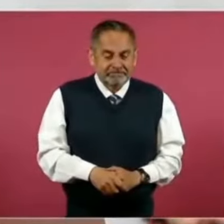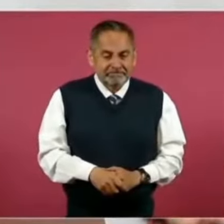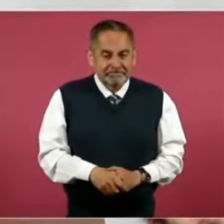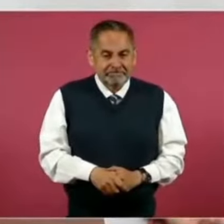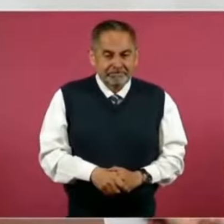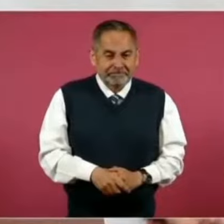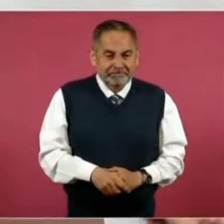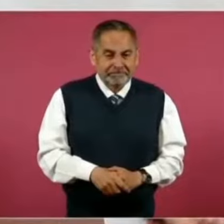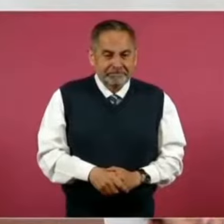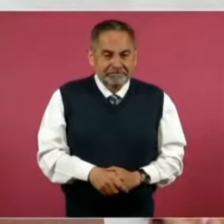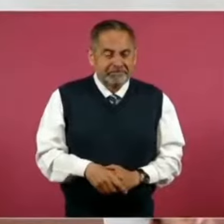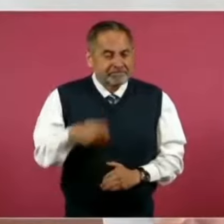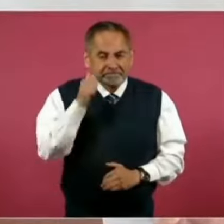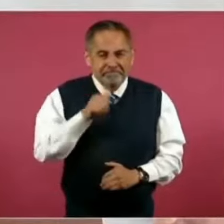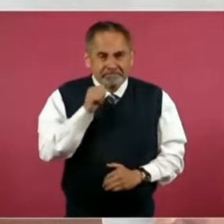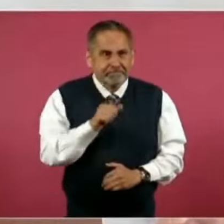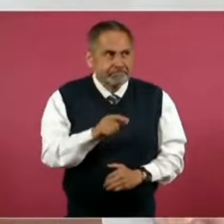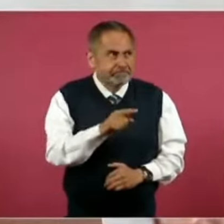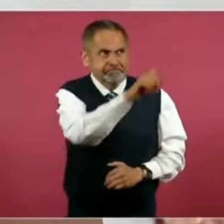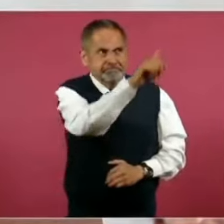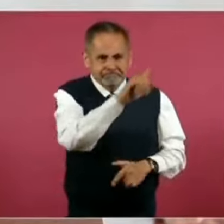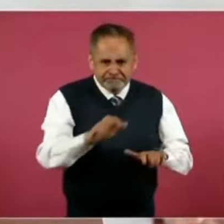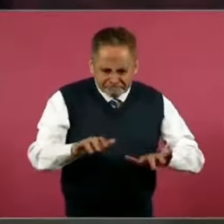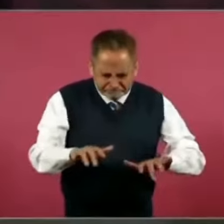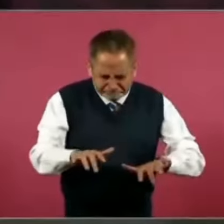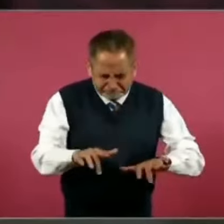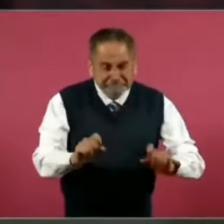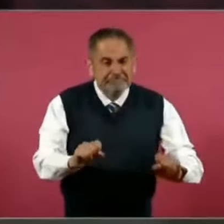siempre responden, no es fácil.